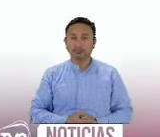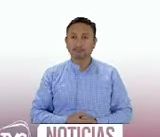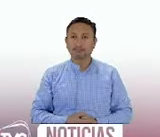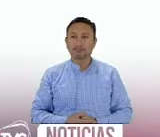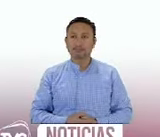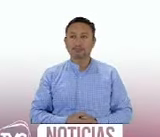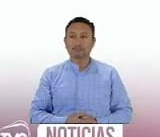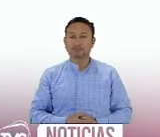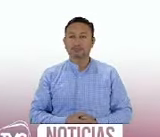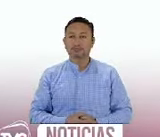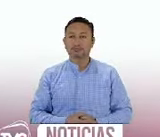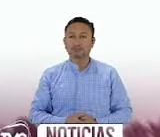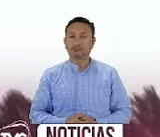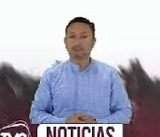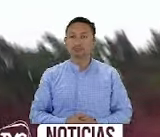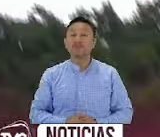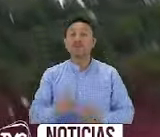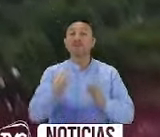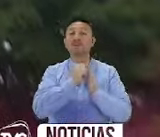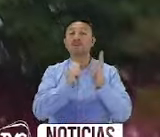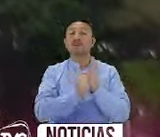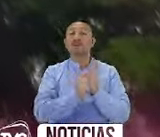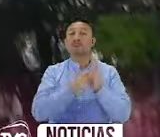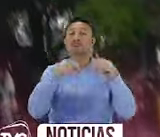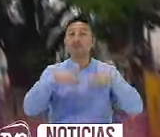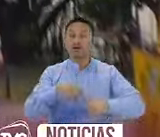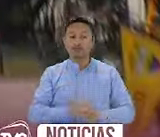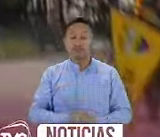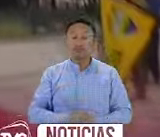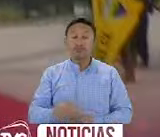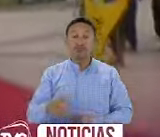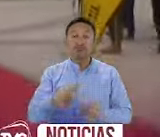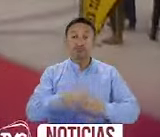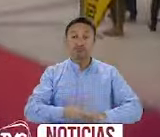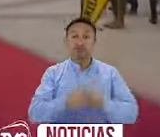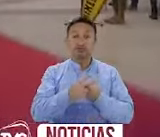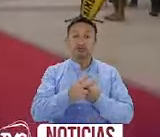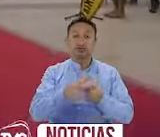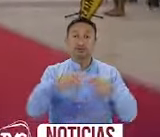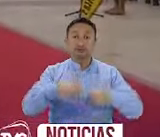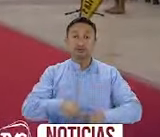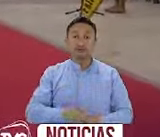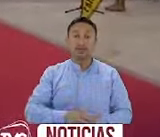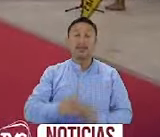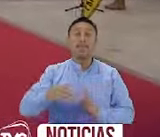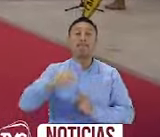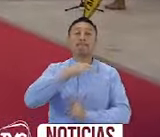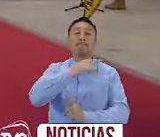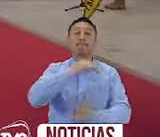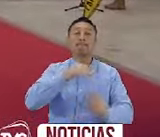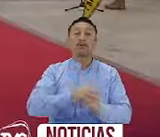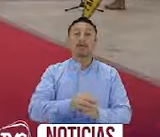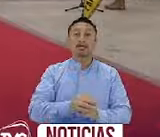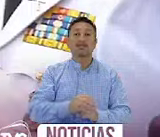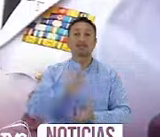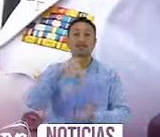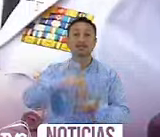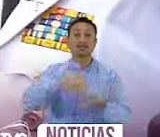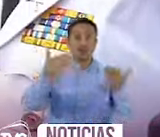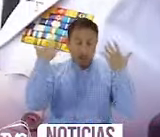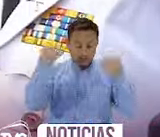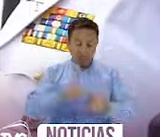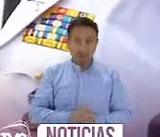La agenda por el aniversario de la provincialización inició en la columna de los próceres en el Parque Centenario, centro de Guayaquil, donde subieron las